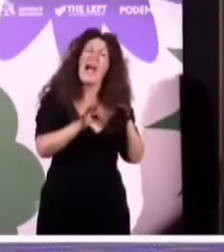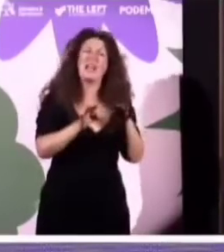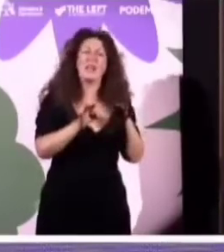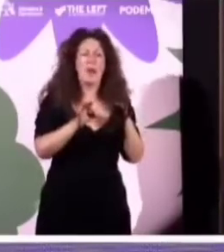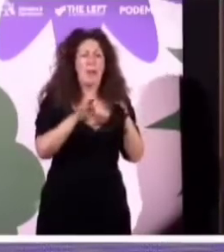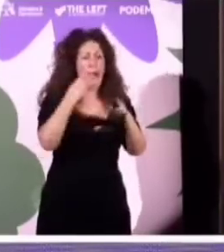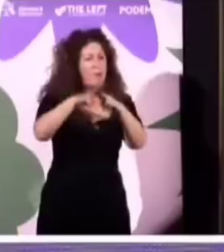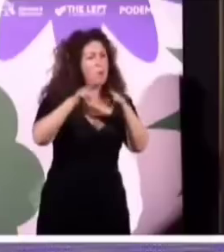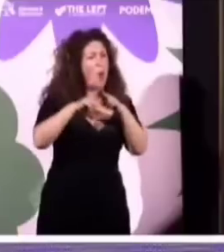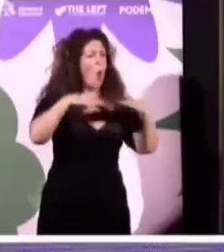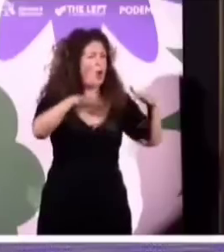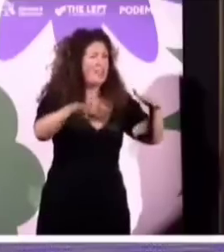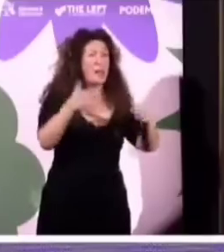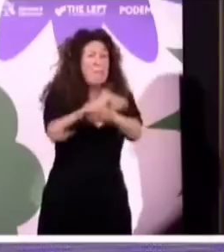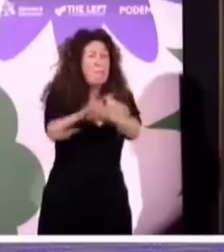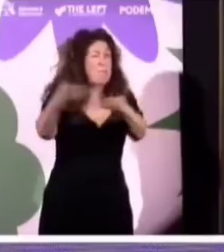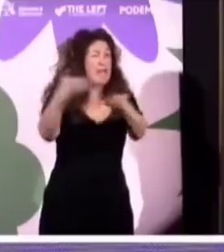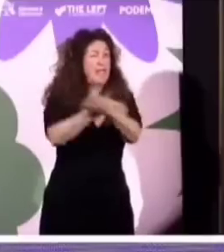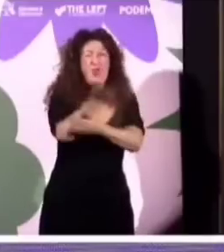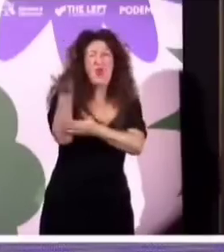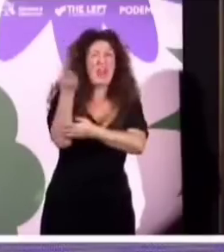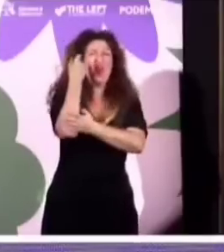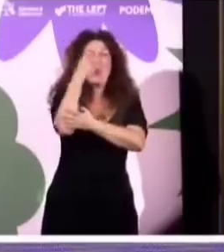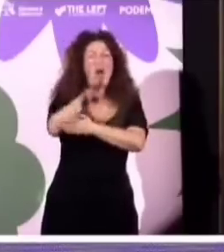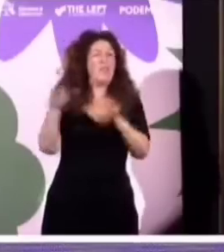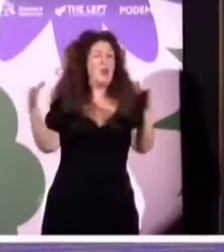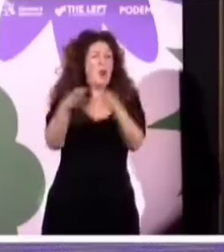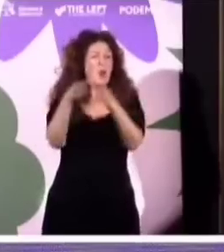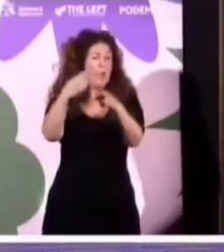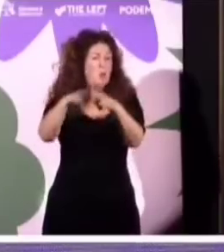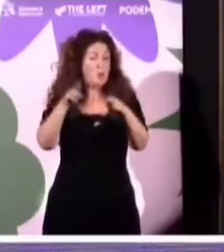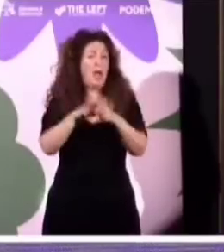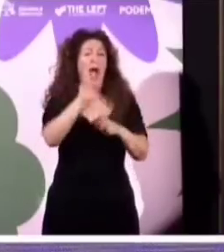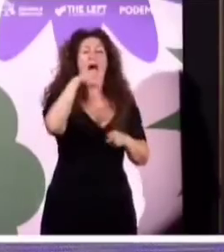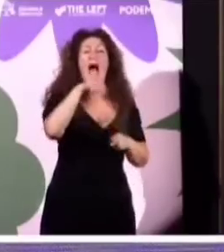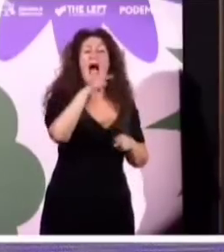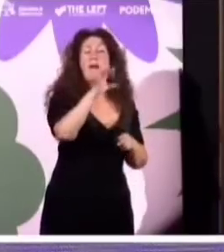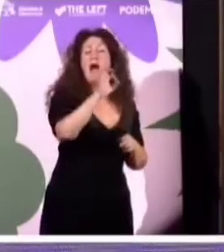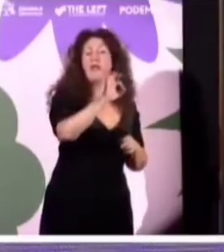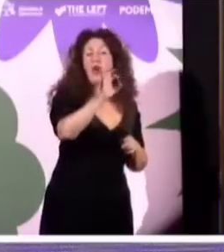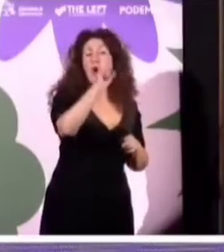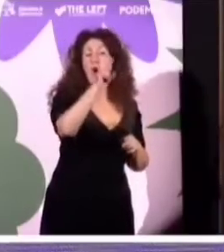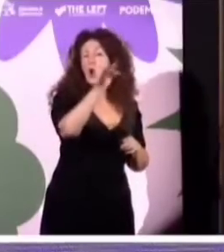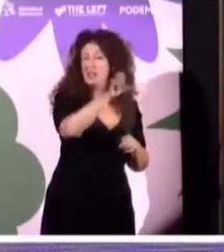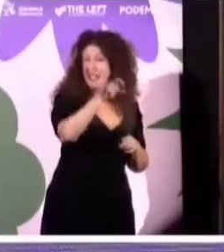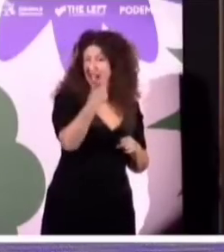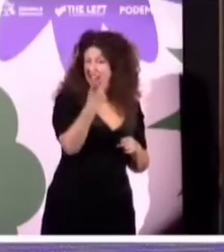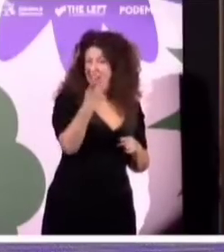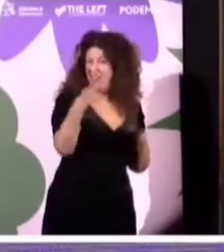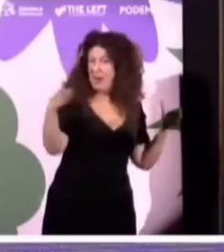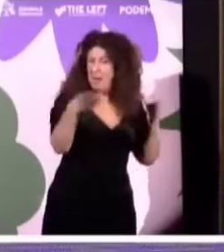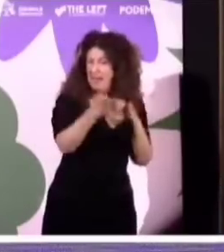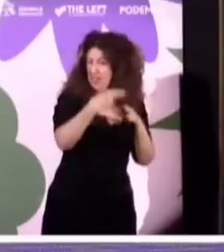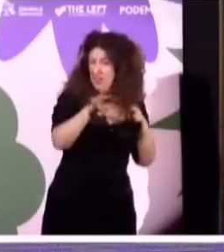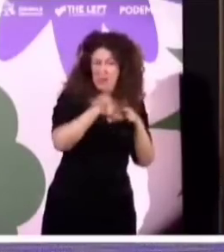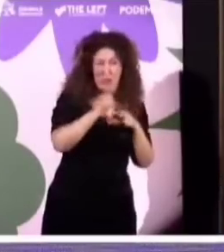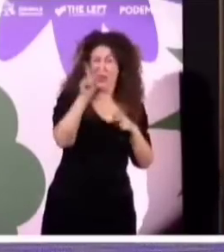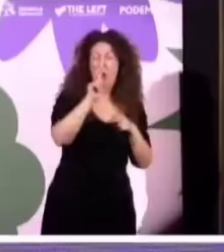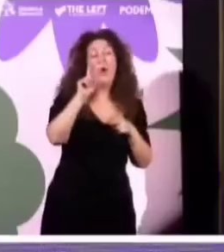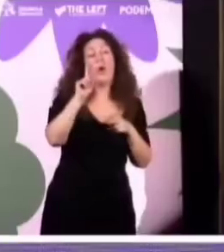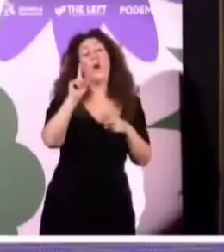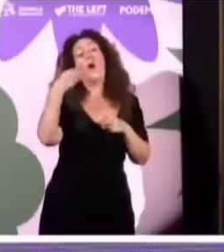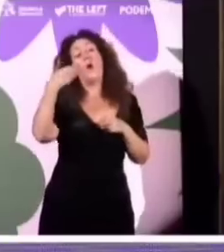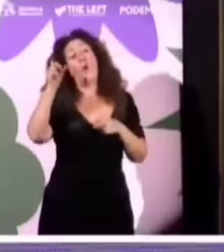política. Los millonarios no necesitan partidos políticos. Amancio Ortega no necesita ningún partido político. Ana Patricia Botín no